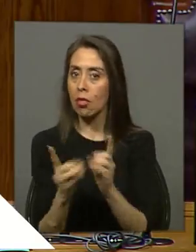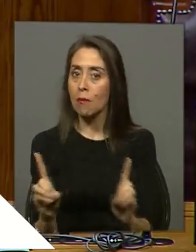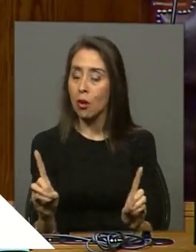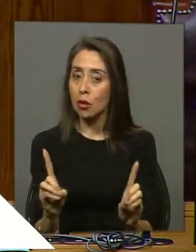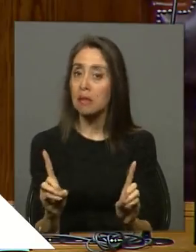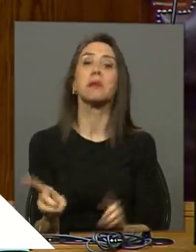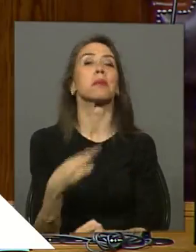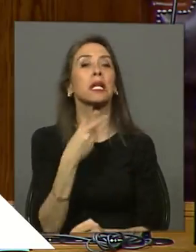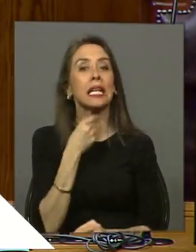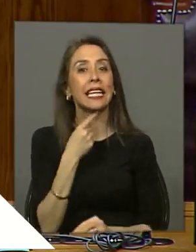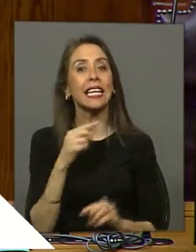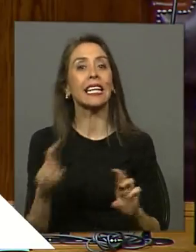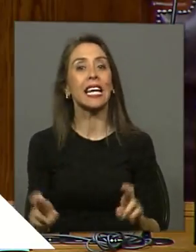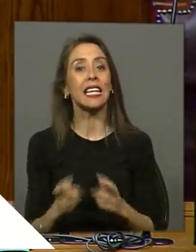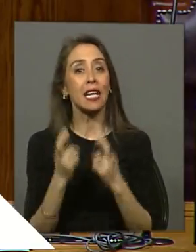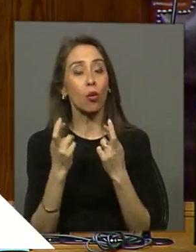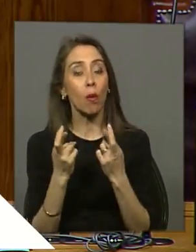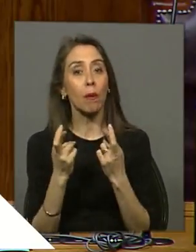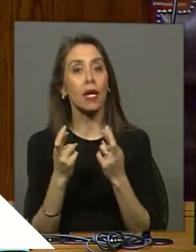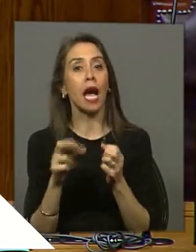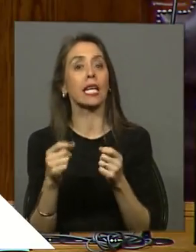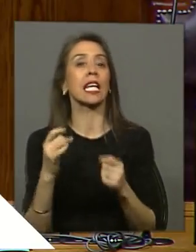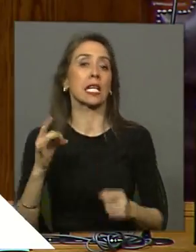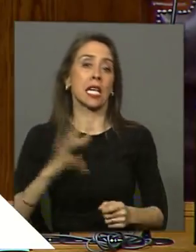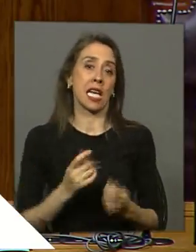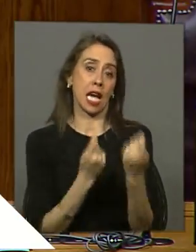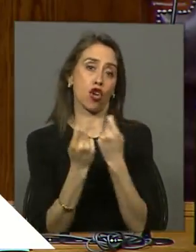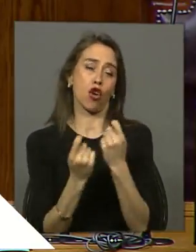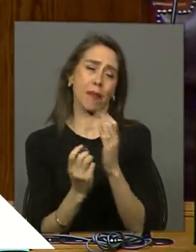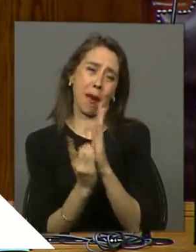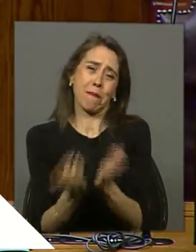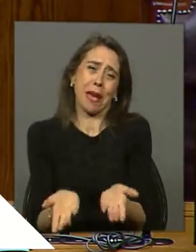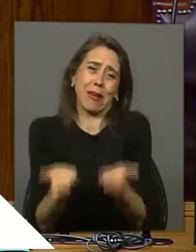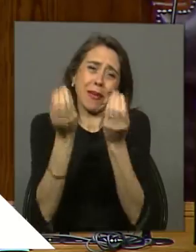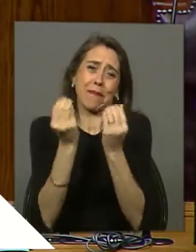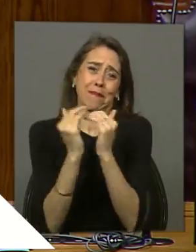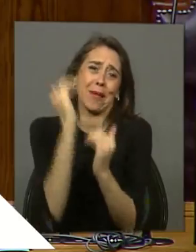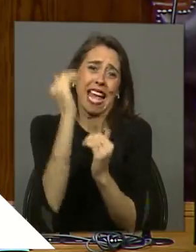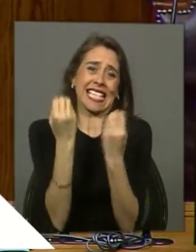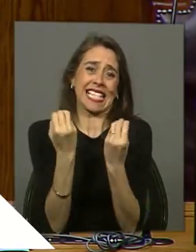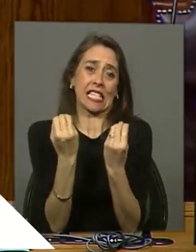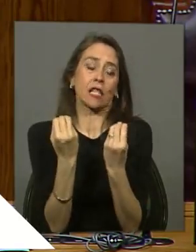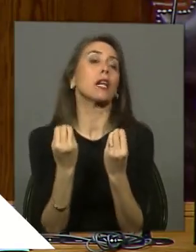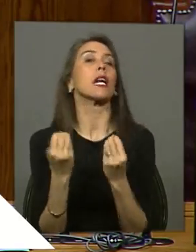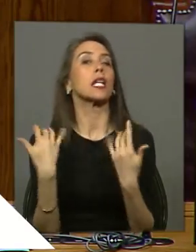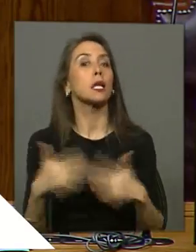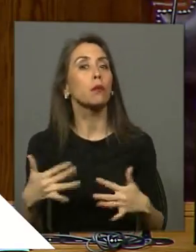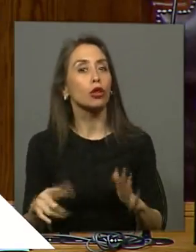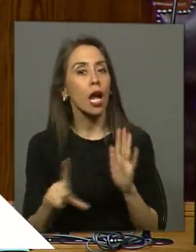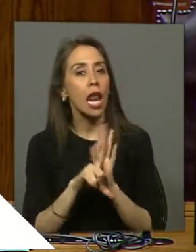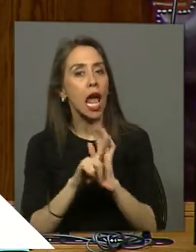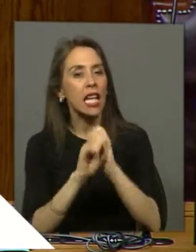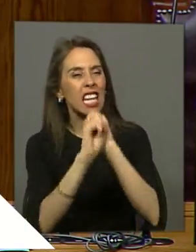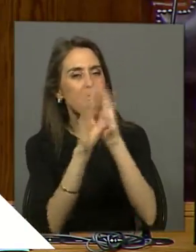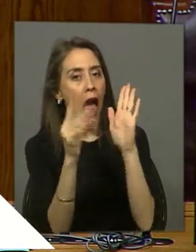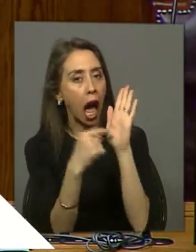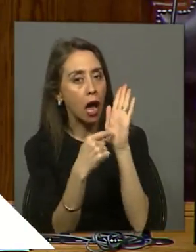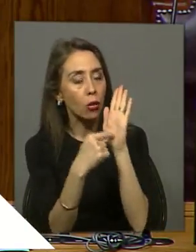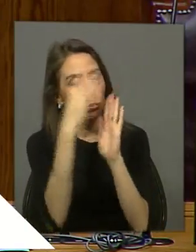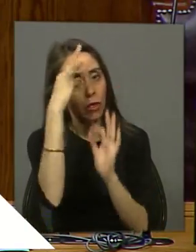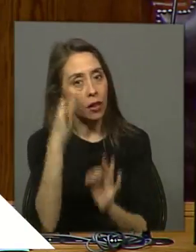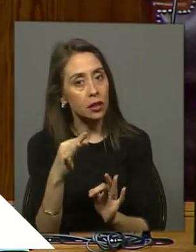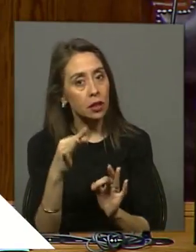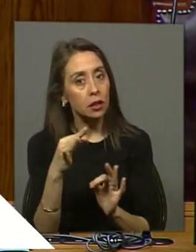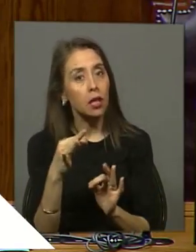estamos empeñados en recuperar la capacidad de crecimiento de nuestra economía es importante legislar de forma clara y decidida en materia de